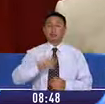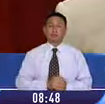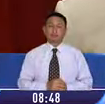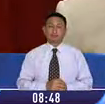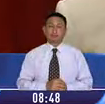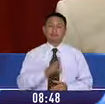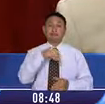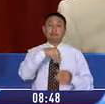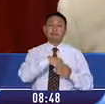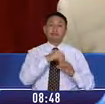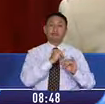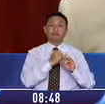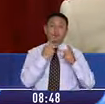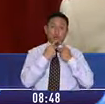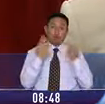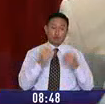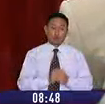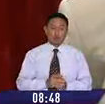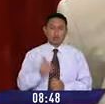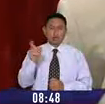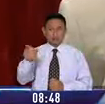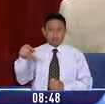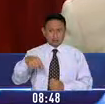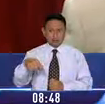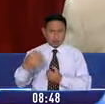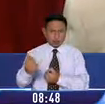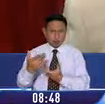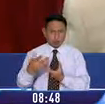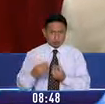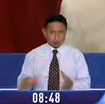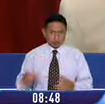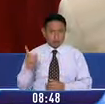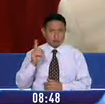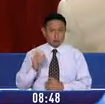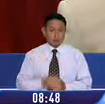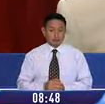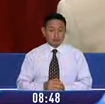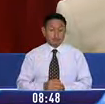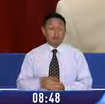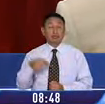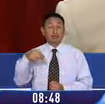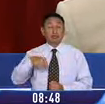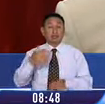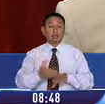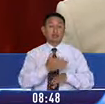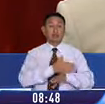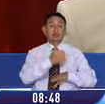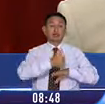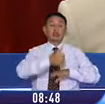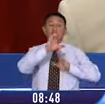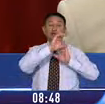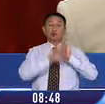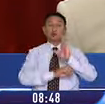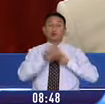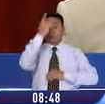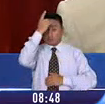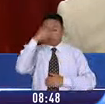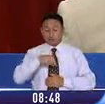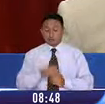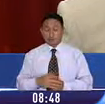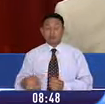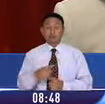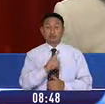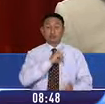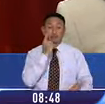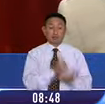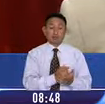instituciones públicas tiene que existir información, no se puede perder. Y claramente la sentencia por parte de la Corte Constitucional habla del derecho a la verdad